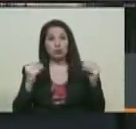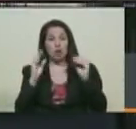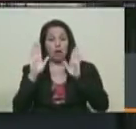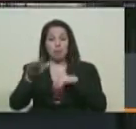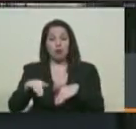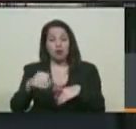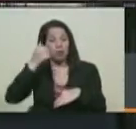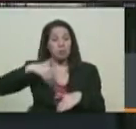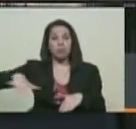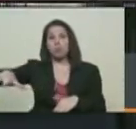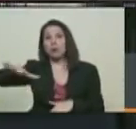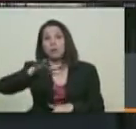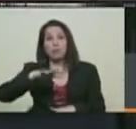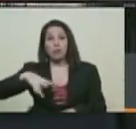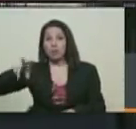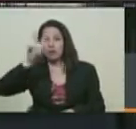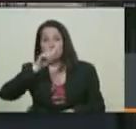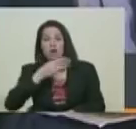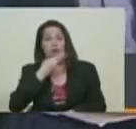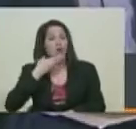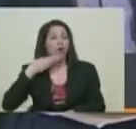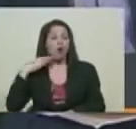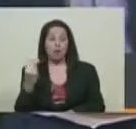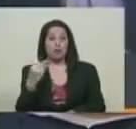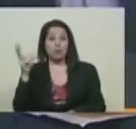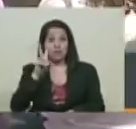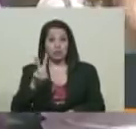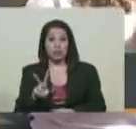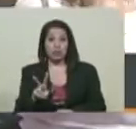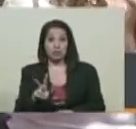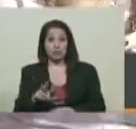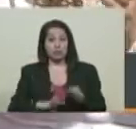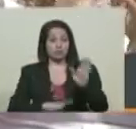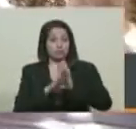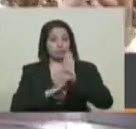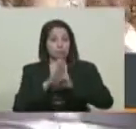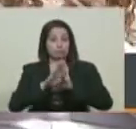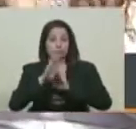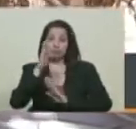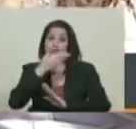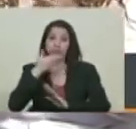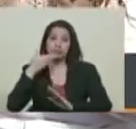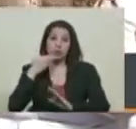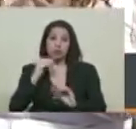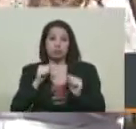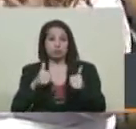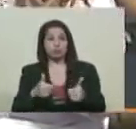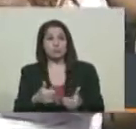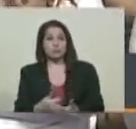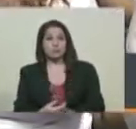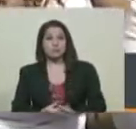Venezuela, de la juventud venezolana, para el desarrollo de esta iniciativa.